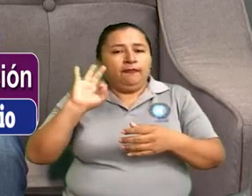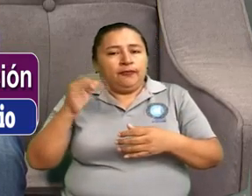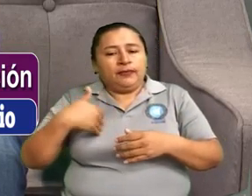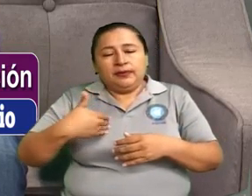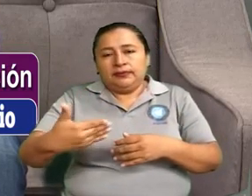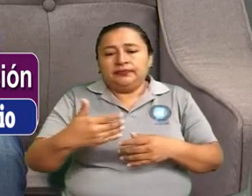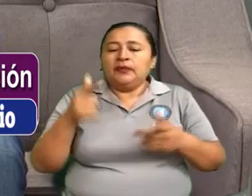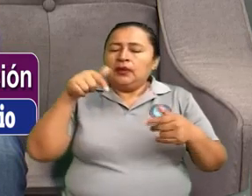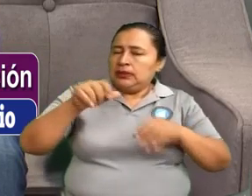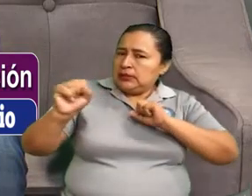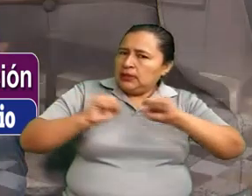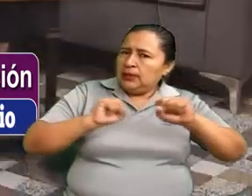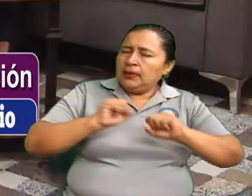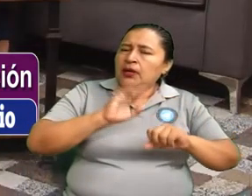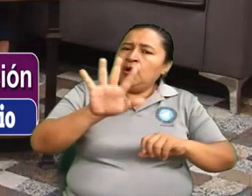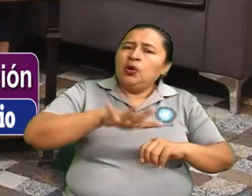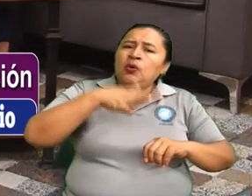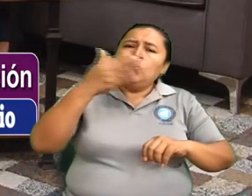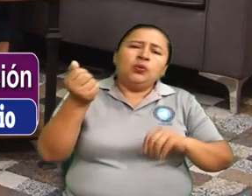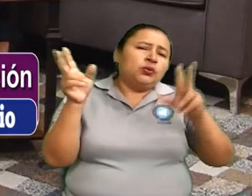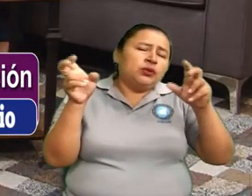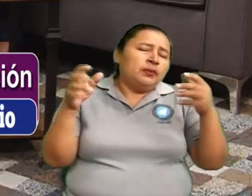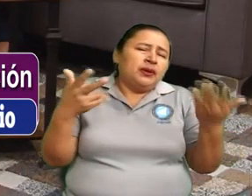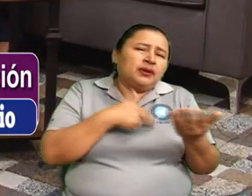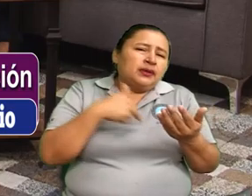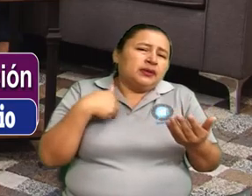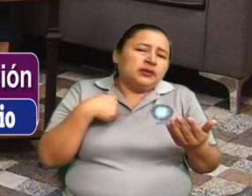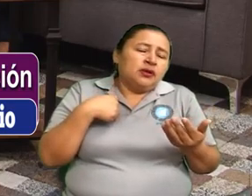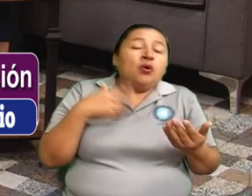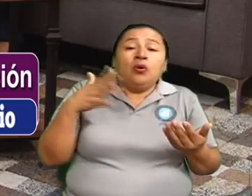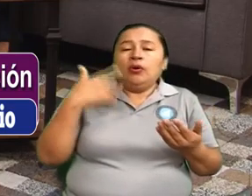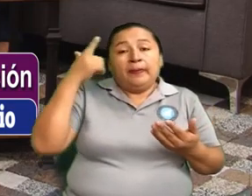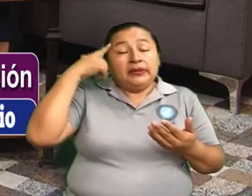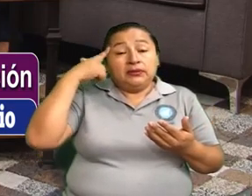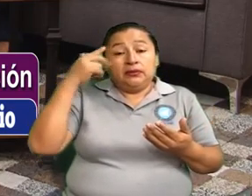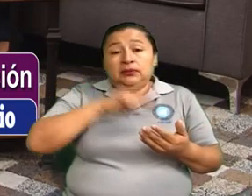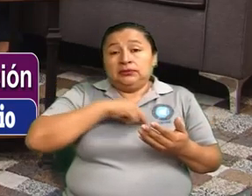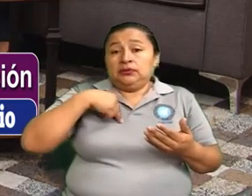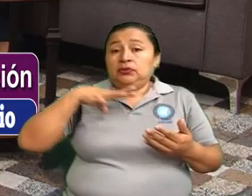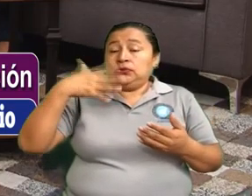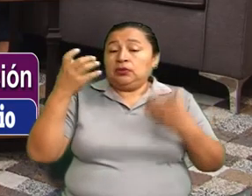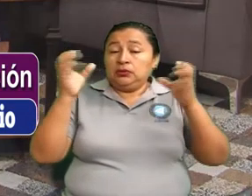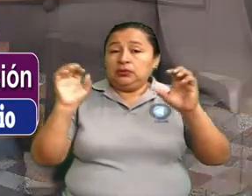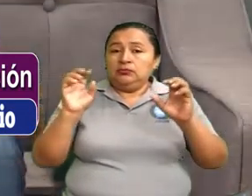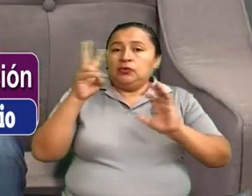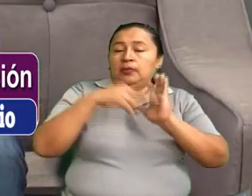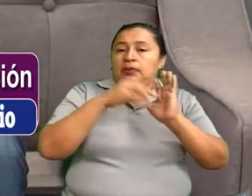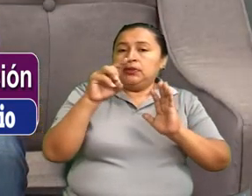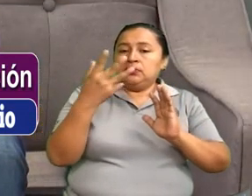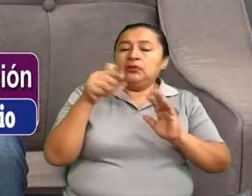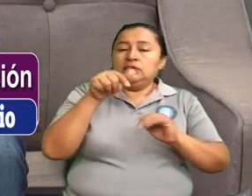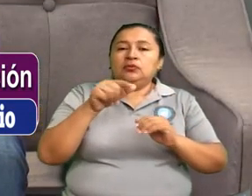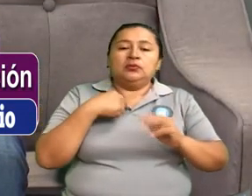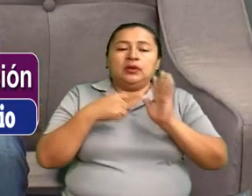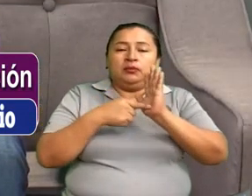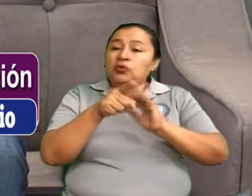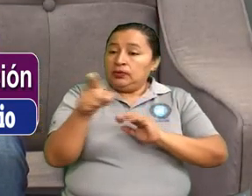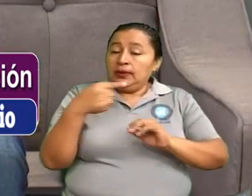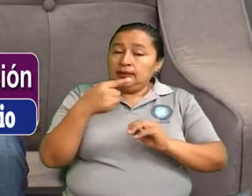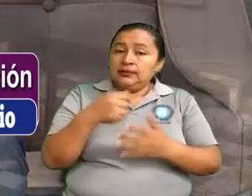Dentro de esa dinámica, ¿qué otros aspectos se estarán logrando o qué otras proyecciones se tienen planteadas para este 2019 a partir de ese ejemplo que usted pone?